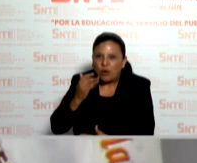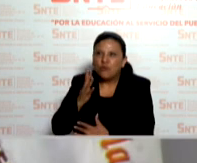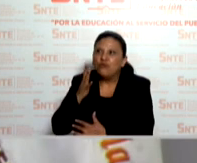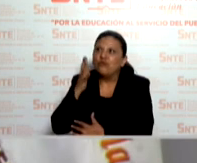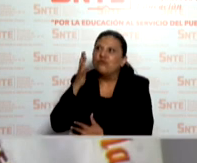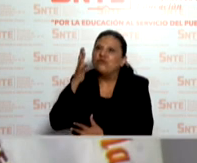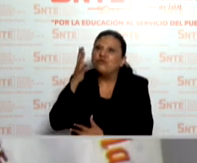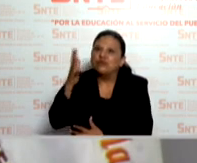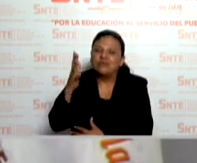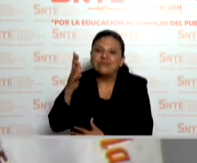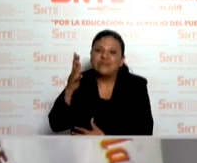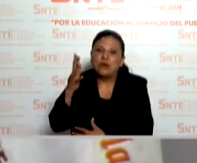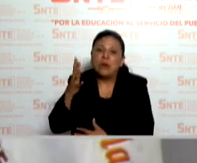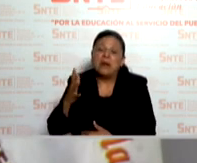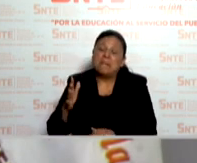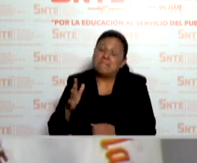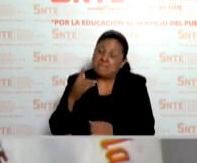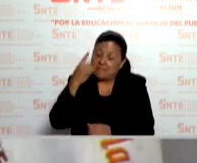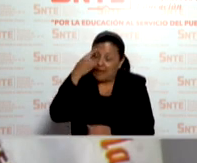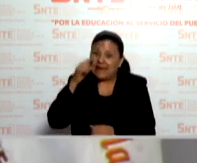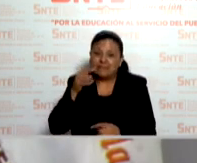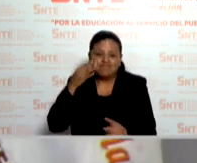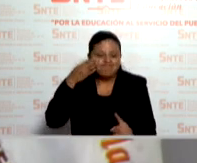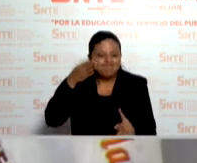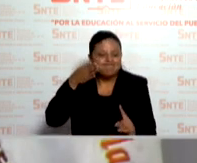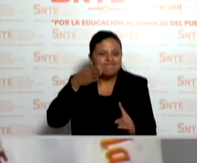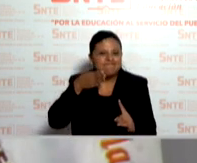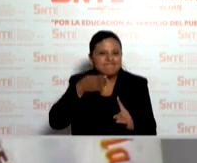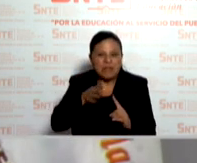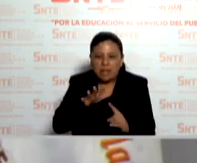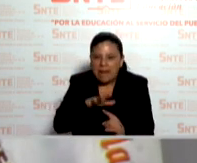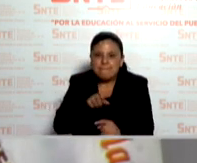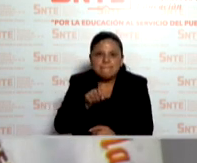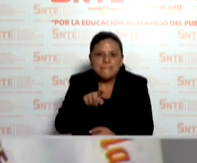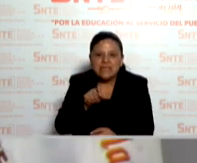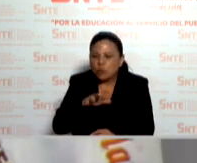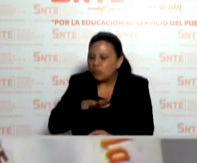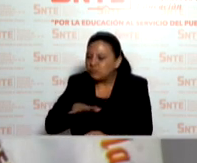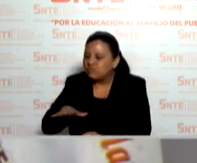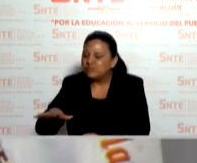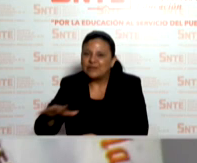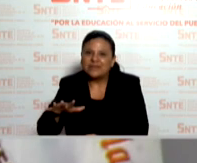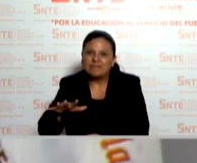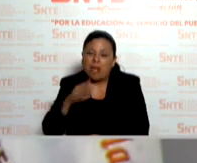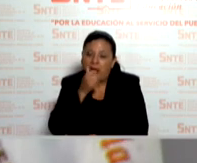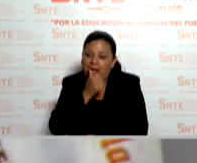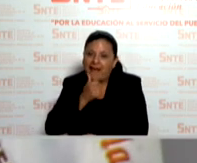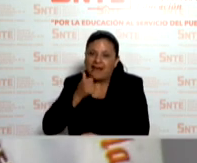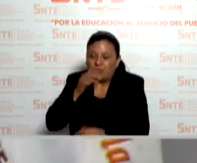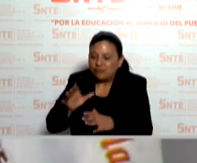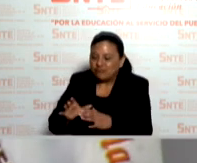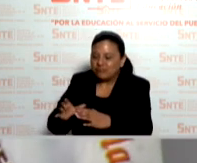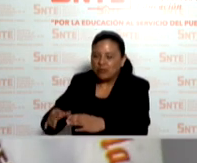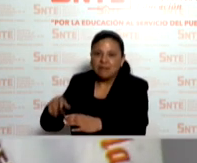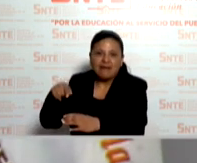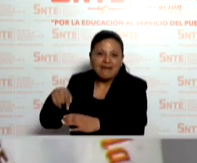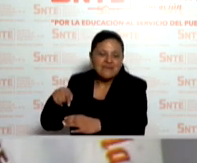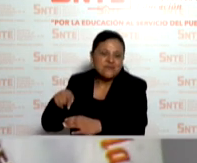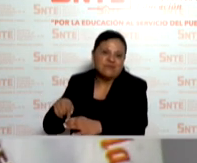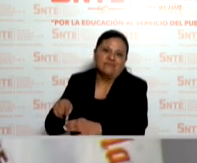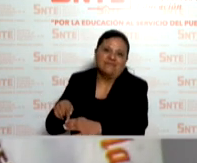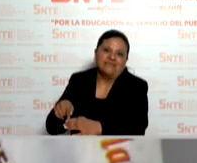innovar y trabajar por un objetivo común: nuestros estudiantes. Ellos son nuestra